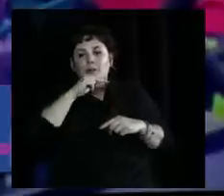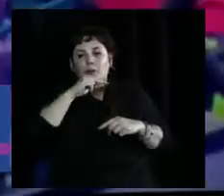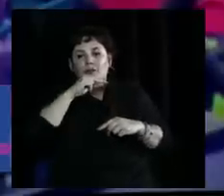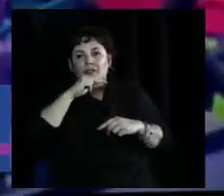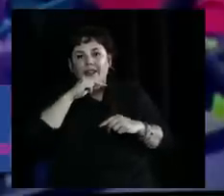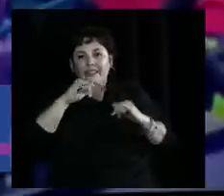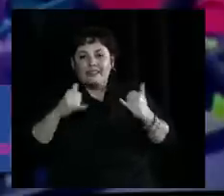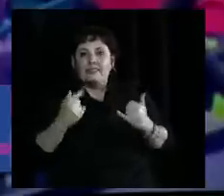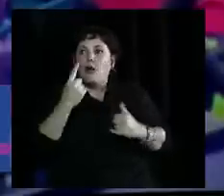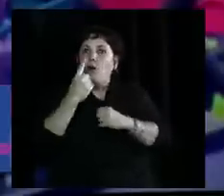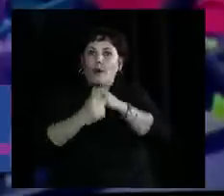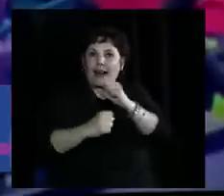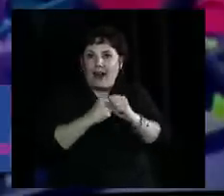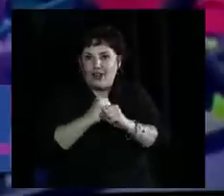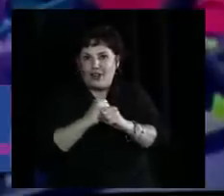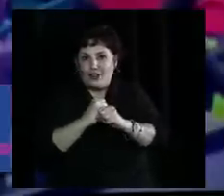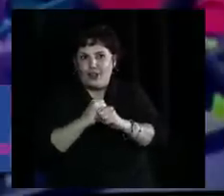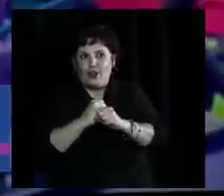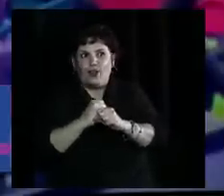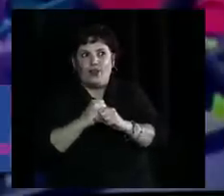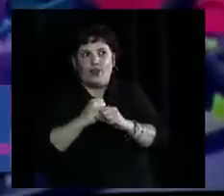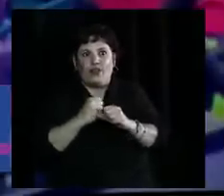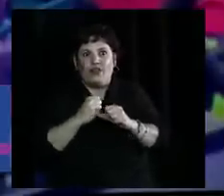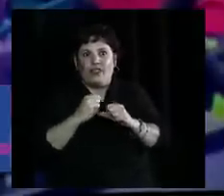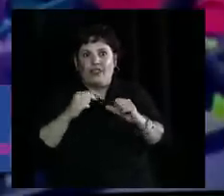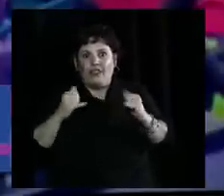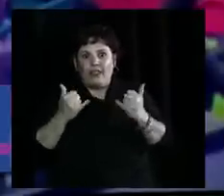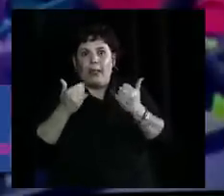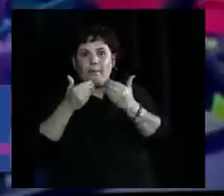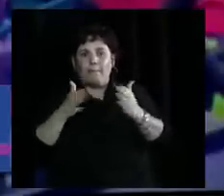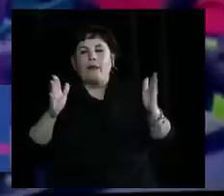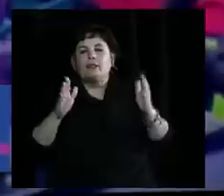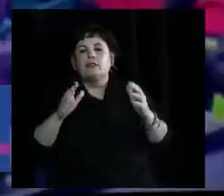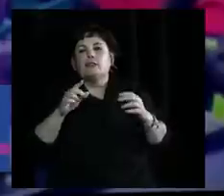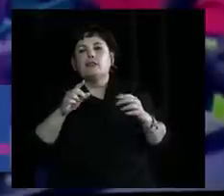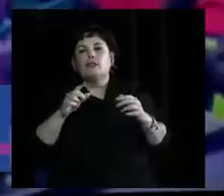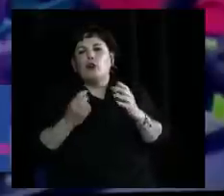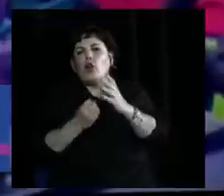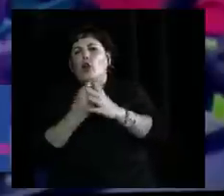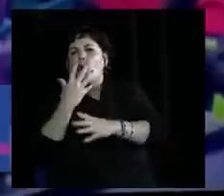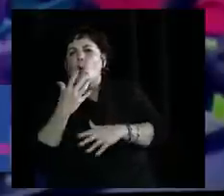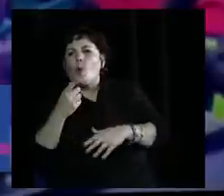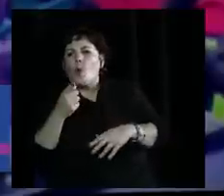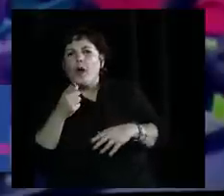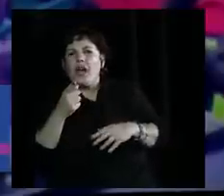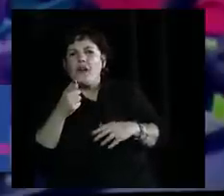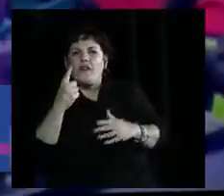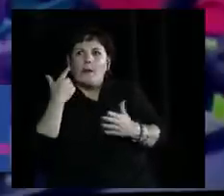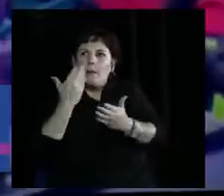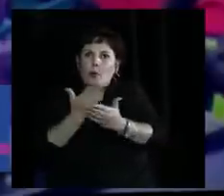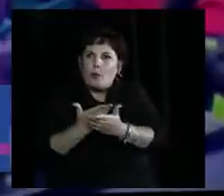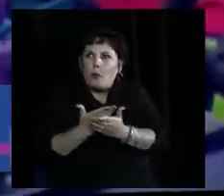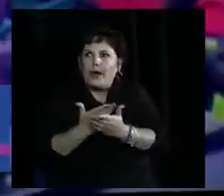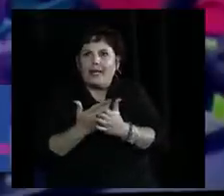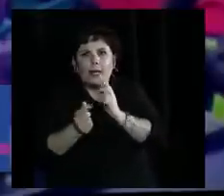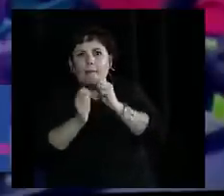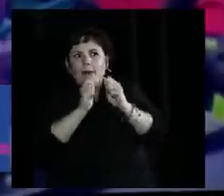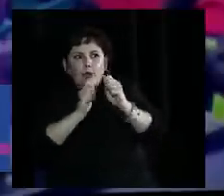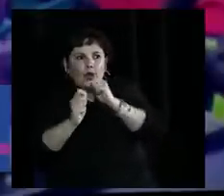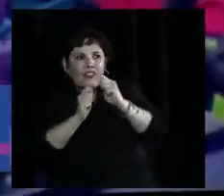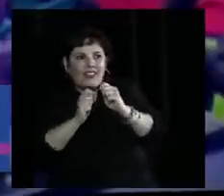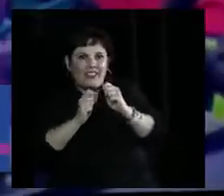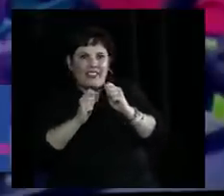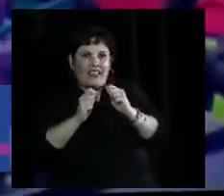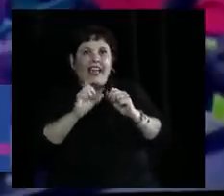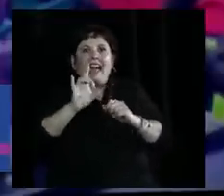cumple un año desde que apareció esta nueva propuesta periodística por streaming